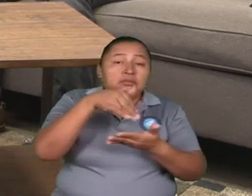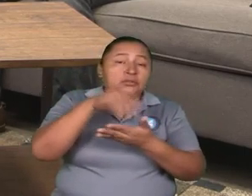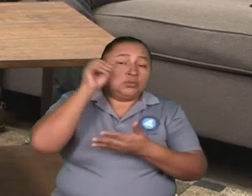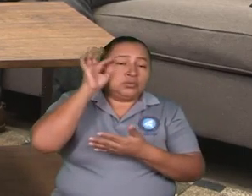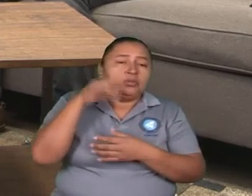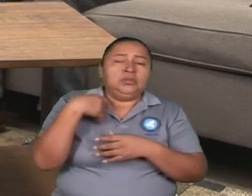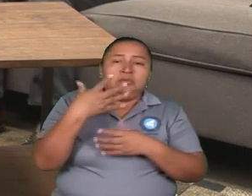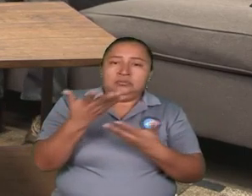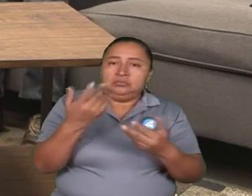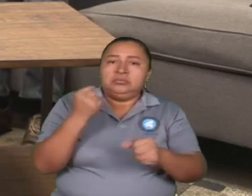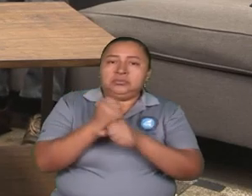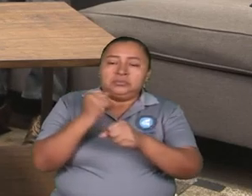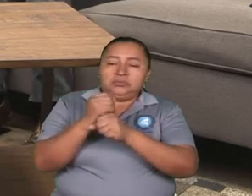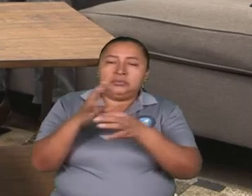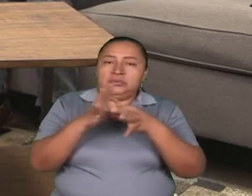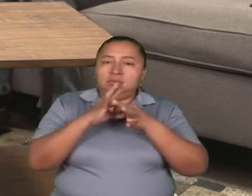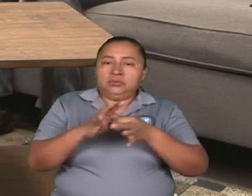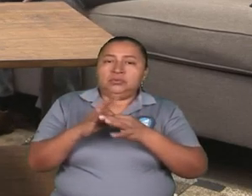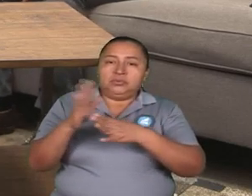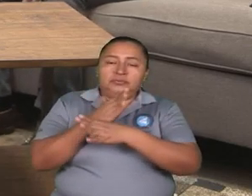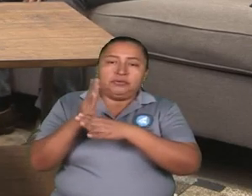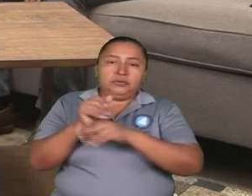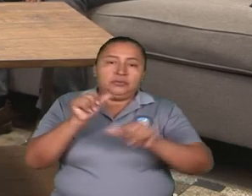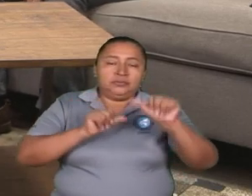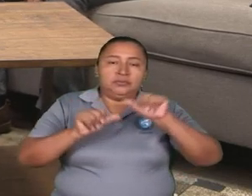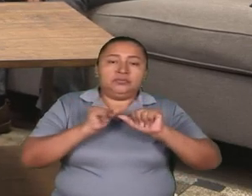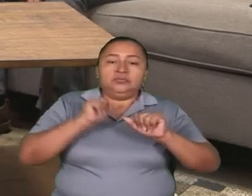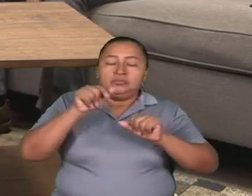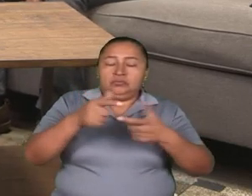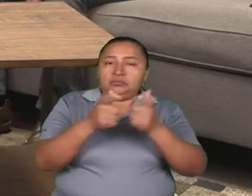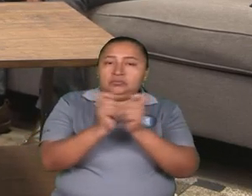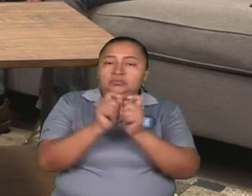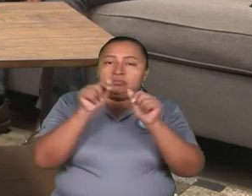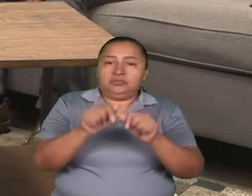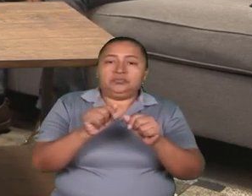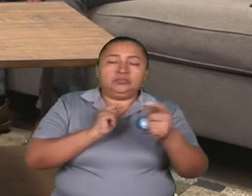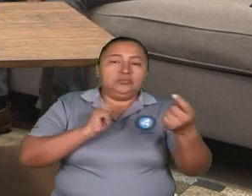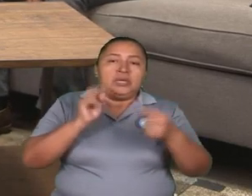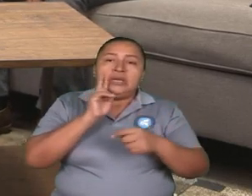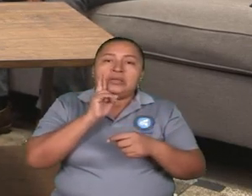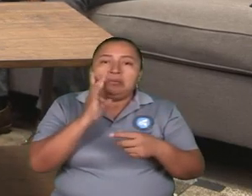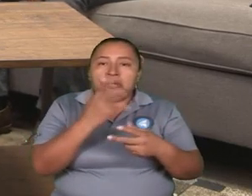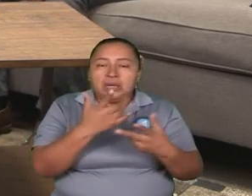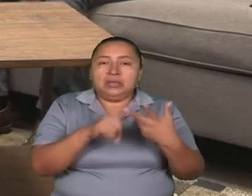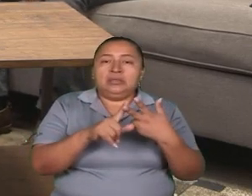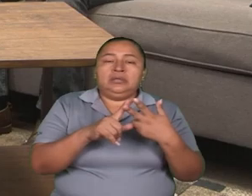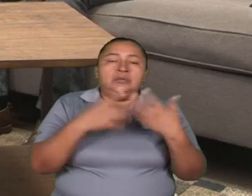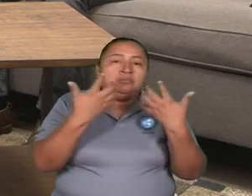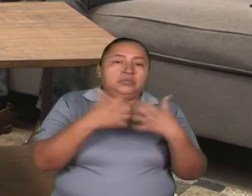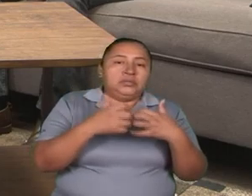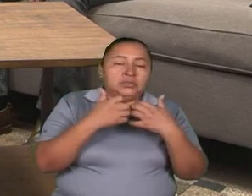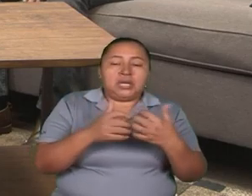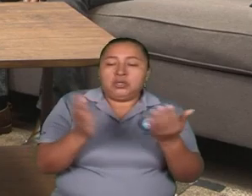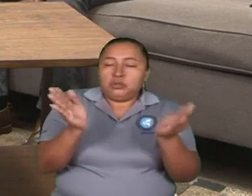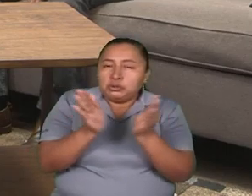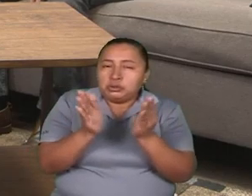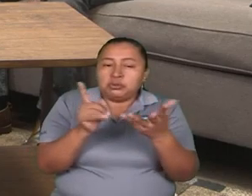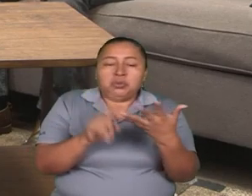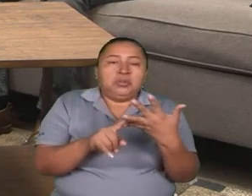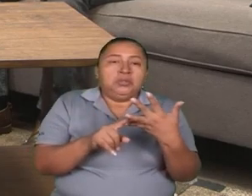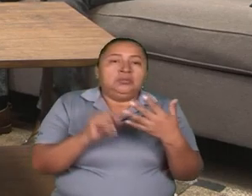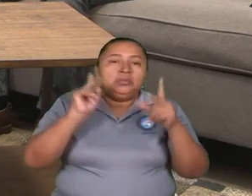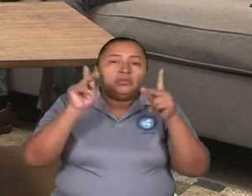que seguimos trabajando. Nosotros mes a mes estamos realizando actividades en los centros turísticos, ¿verdad?, para que